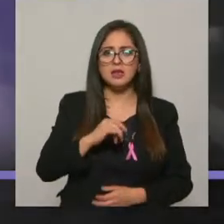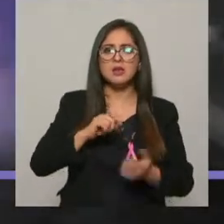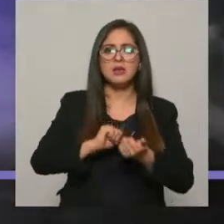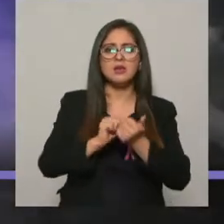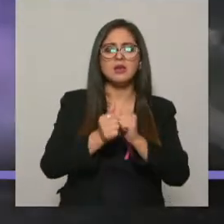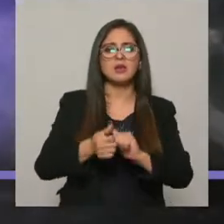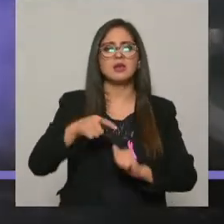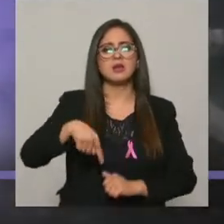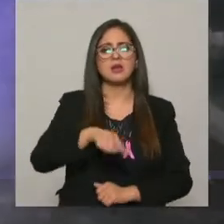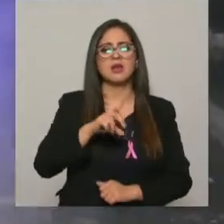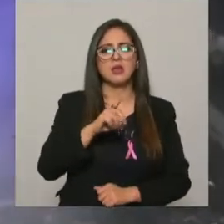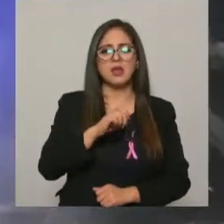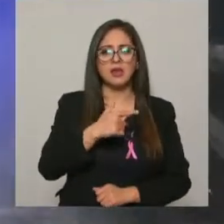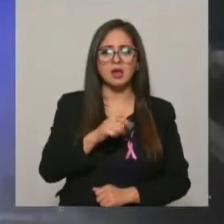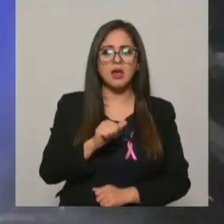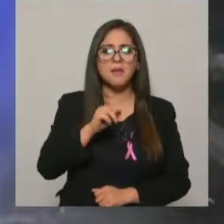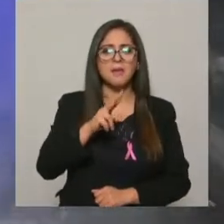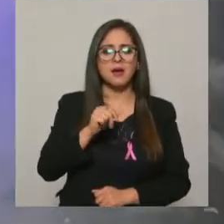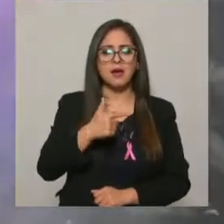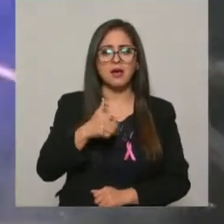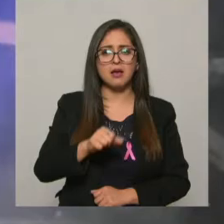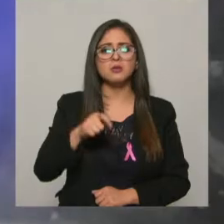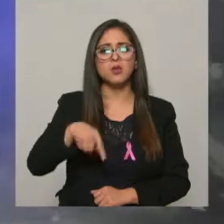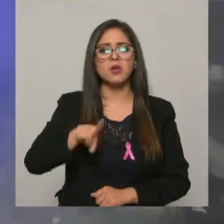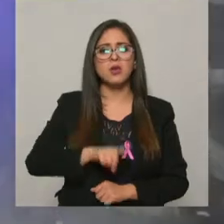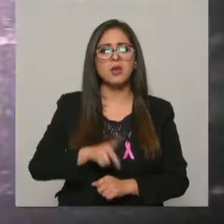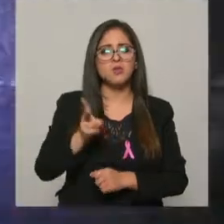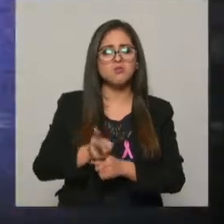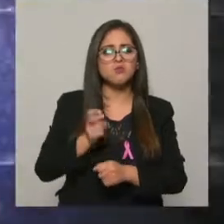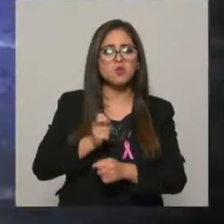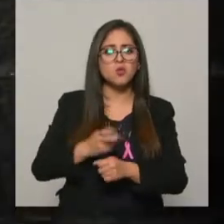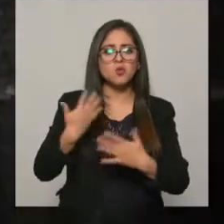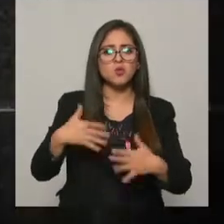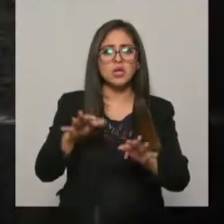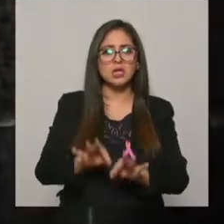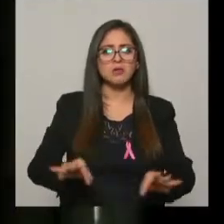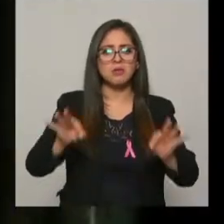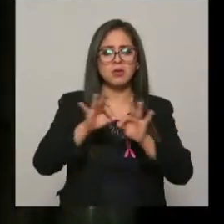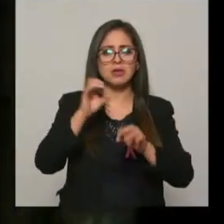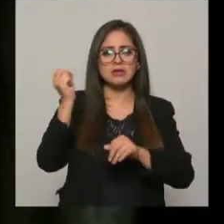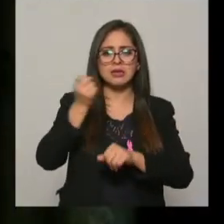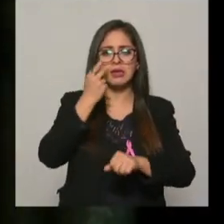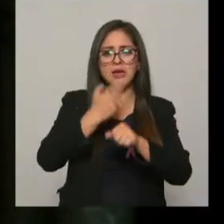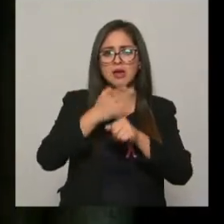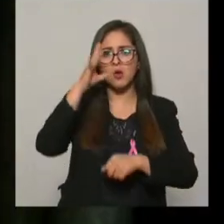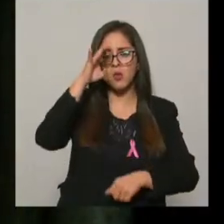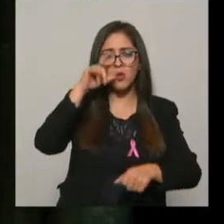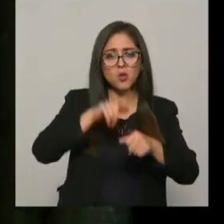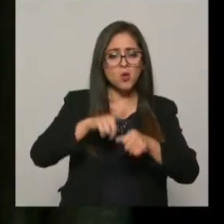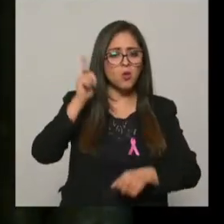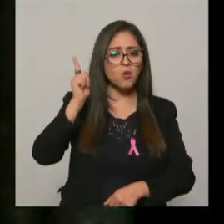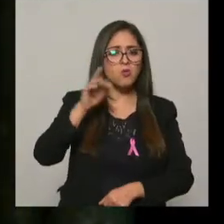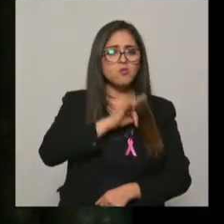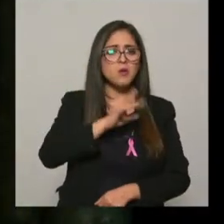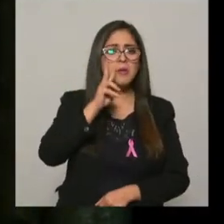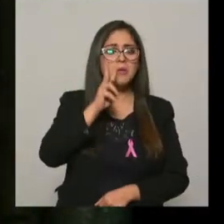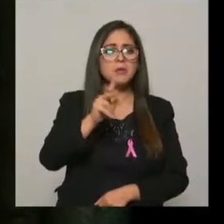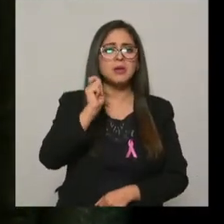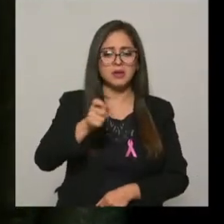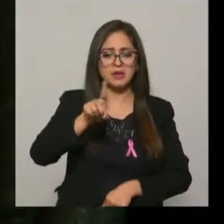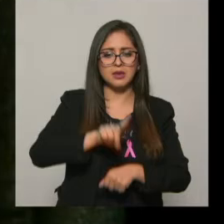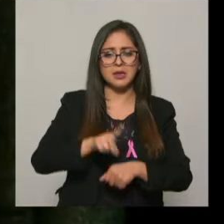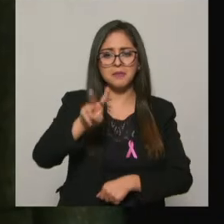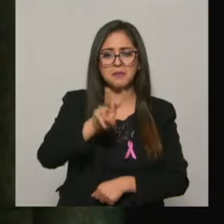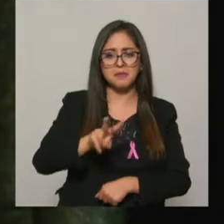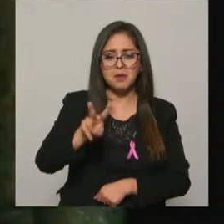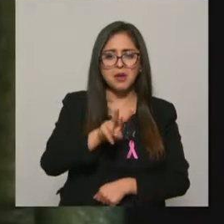Deya Vargas y además tenemos invitado de lujo de la Secretaría de Cultura. Así que no se pierdan este estreno este viernes a las 8